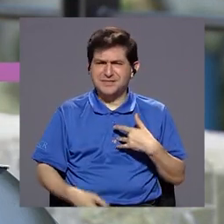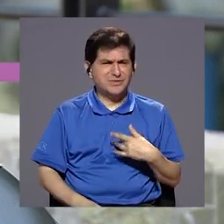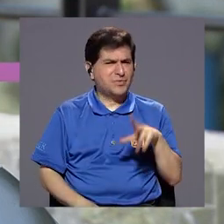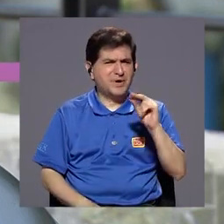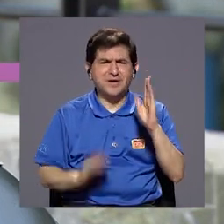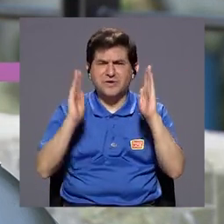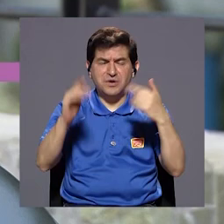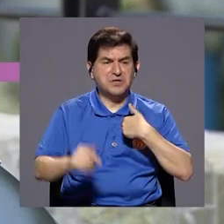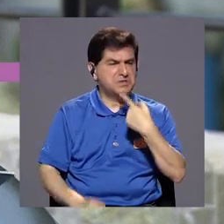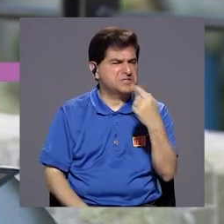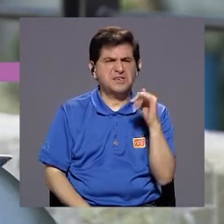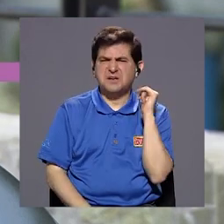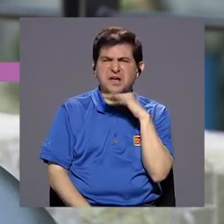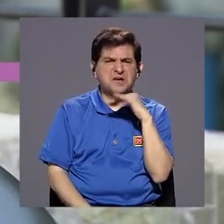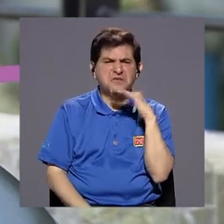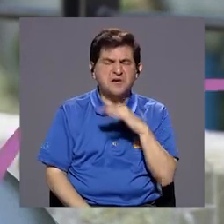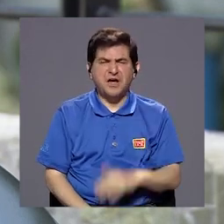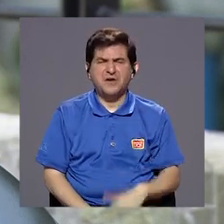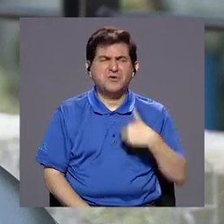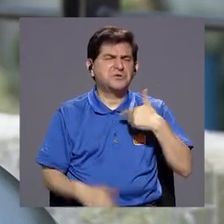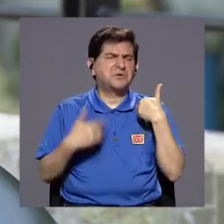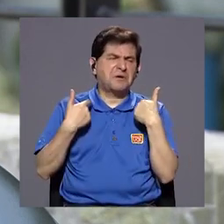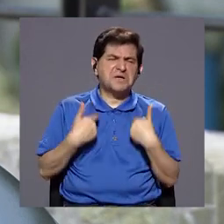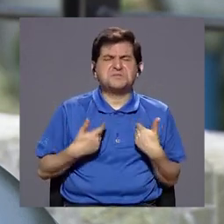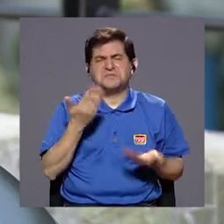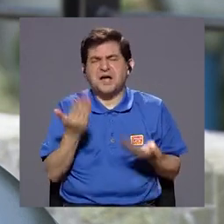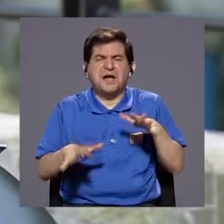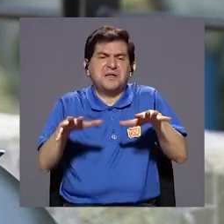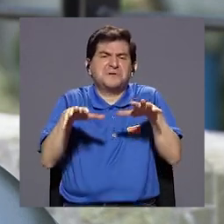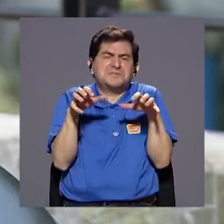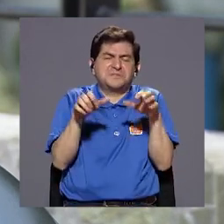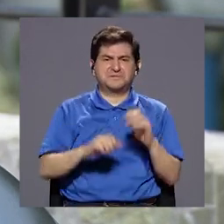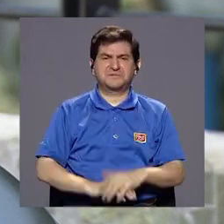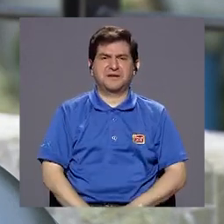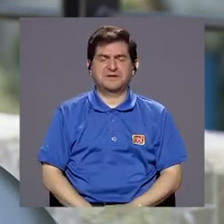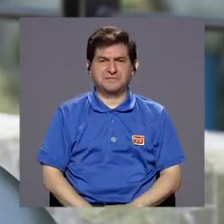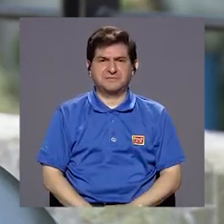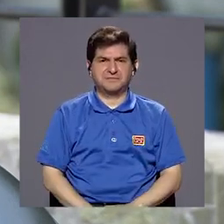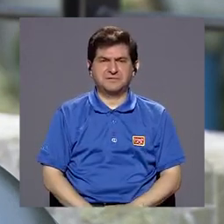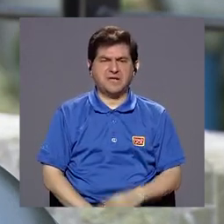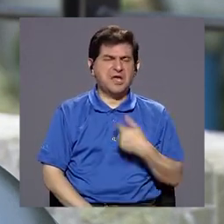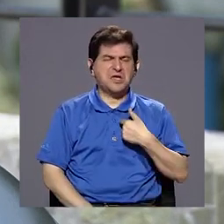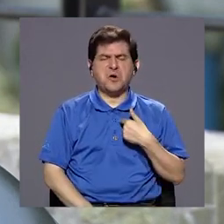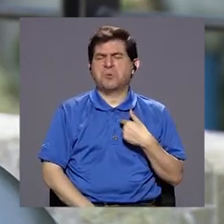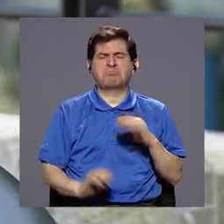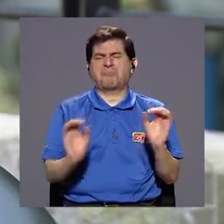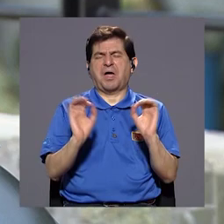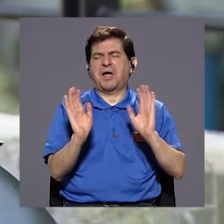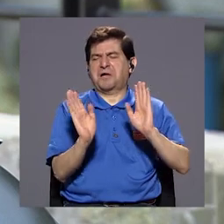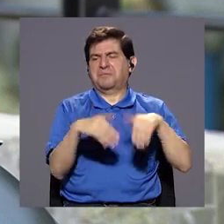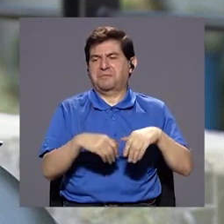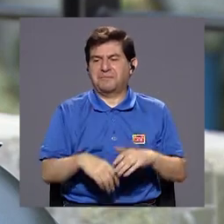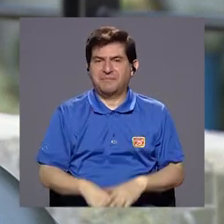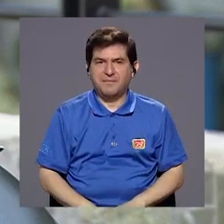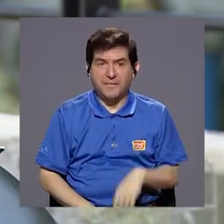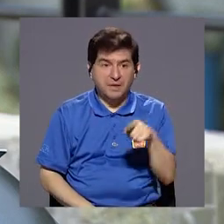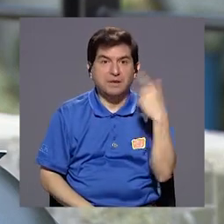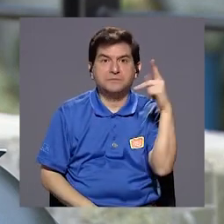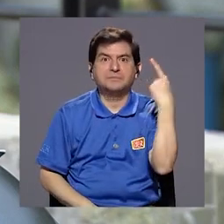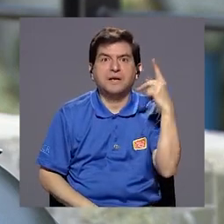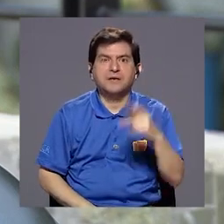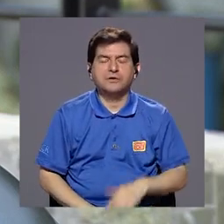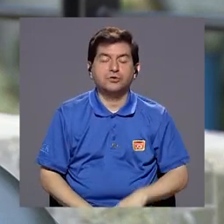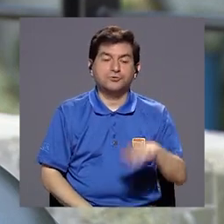mucho, yo puedo decir que raro, puedo estar muy cansada o muy estresada y entonces lo dejo pasar, eso es